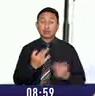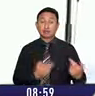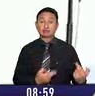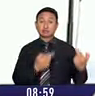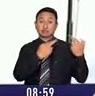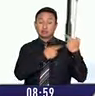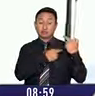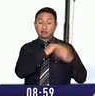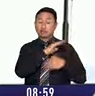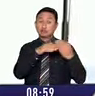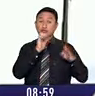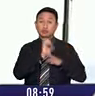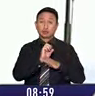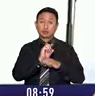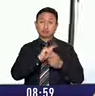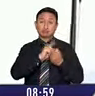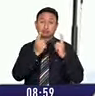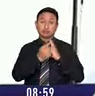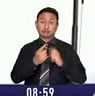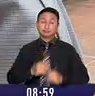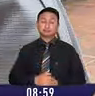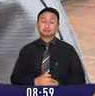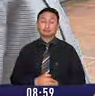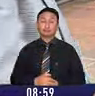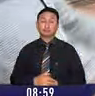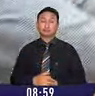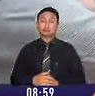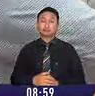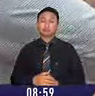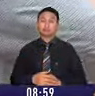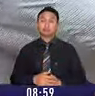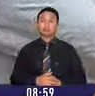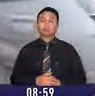de un Ecuador diferente, informó Héctor Romero.